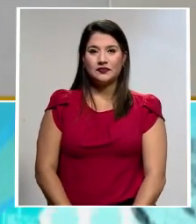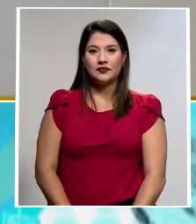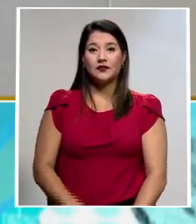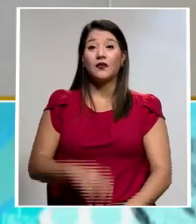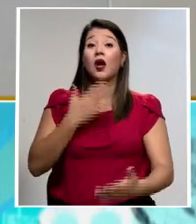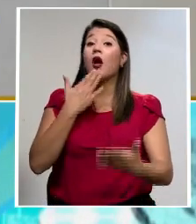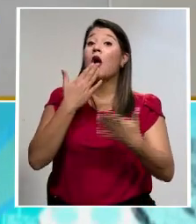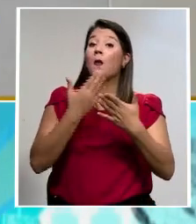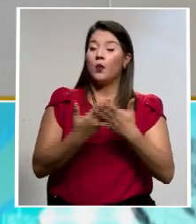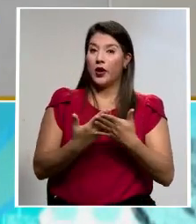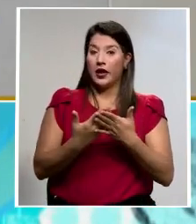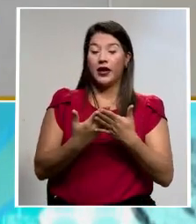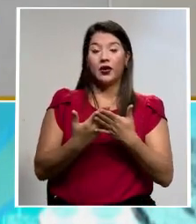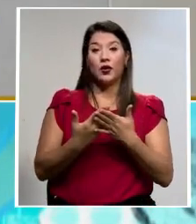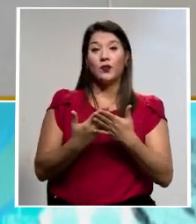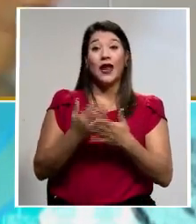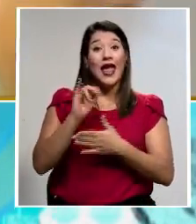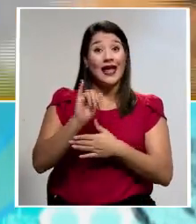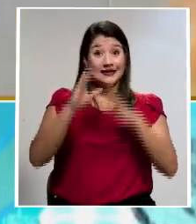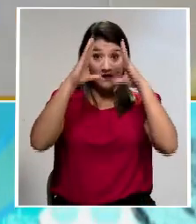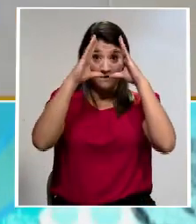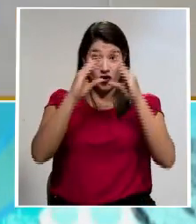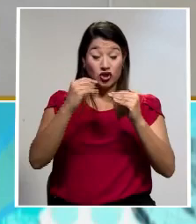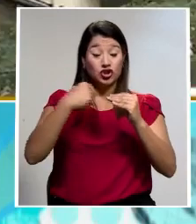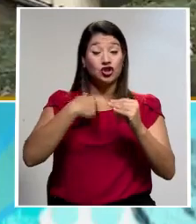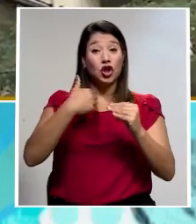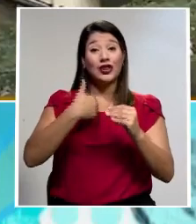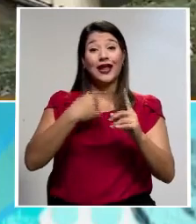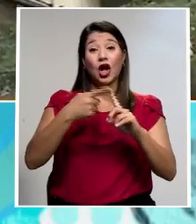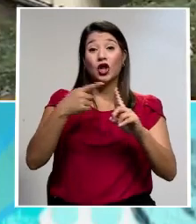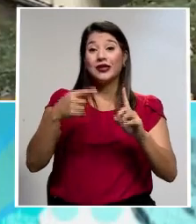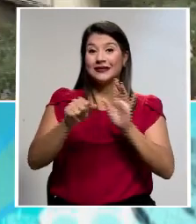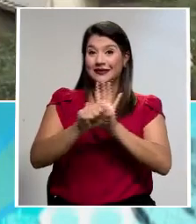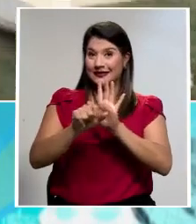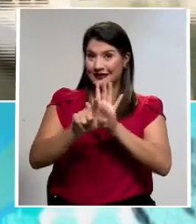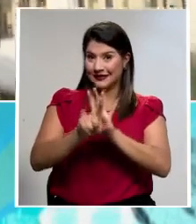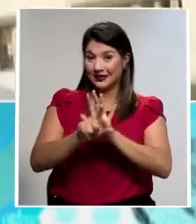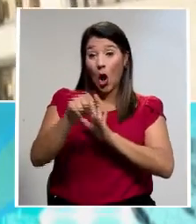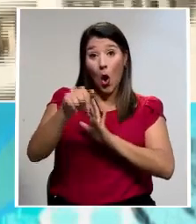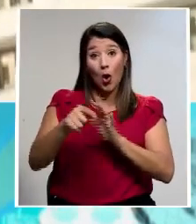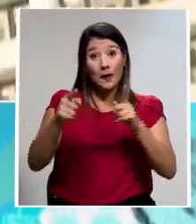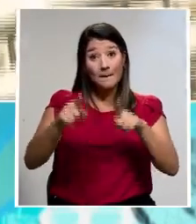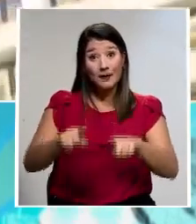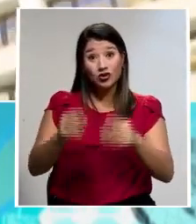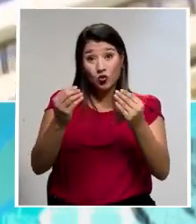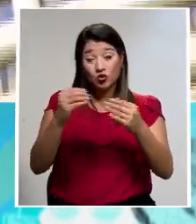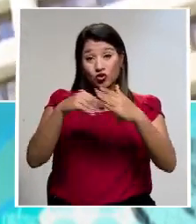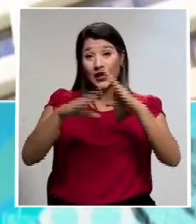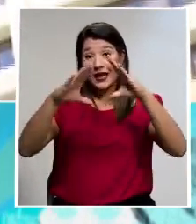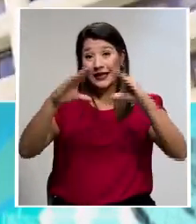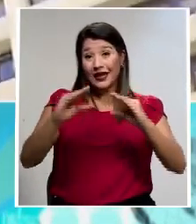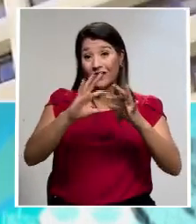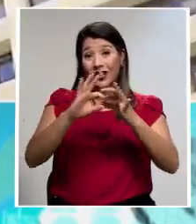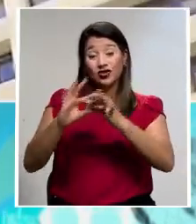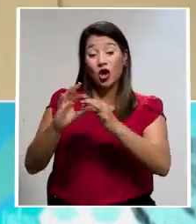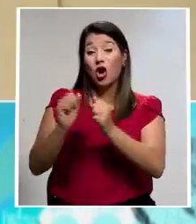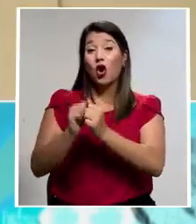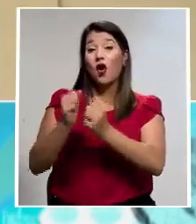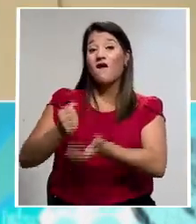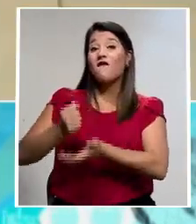Bueno, televidentes, Ernesto, esta es la información desde el Congreso. Muchísimo ha pasado esta tarde con respecto al tema del fondo,